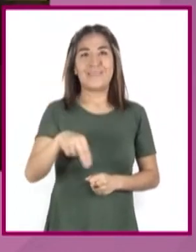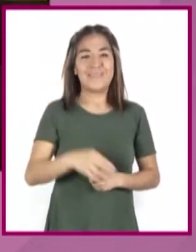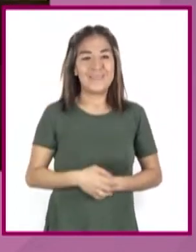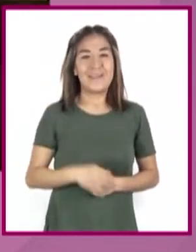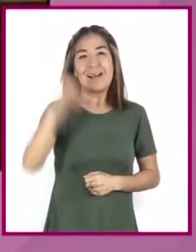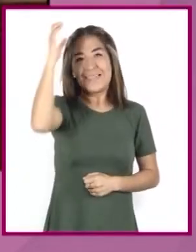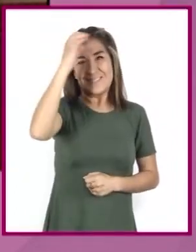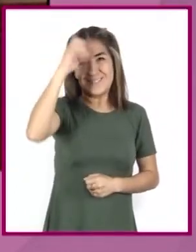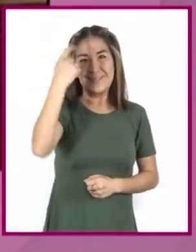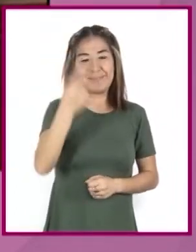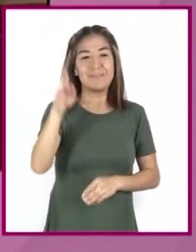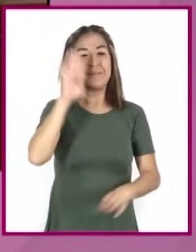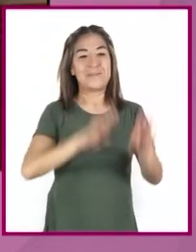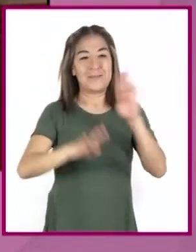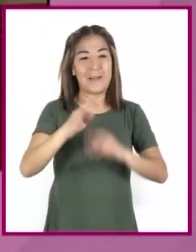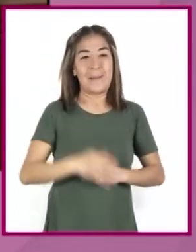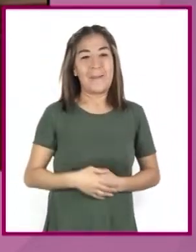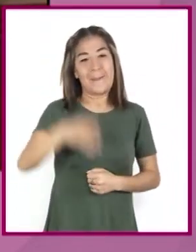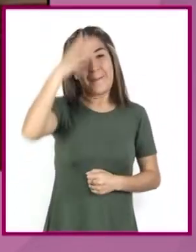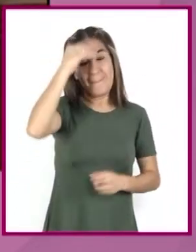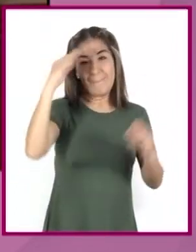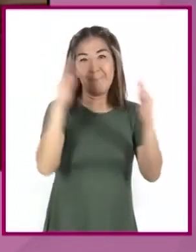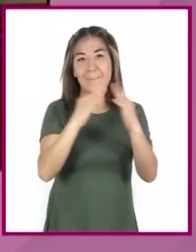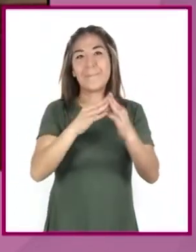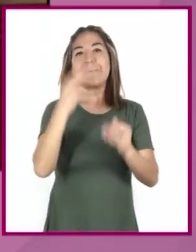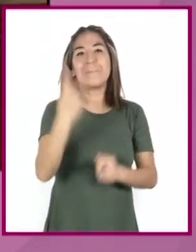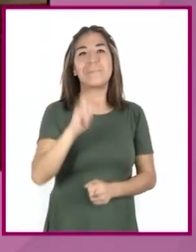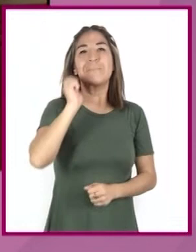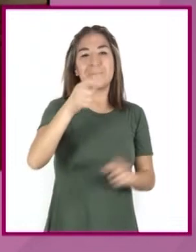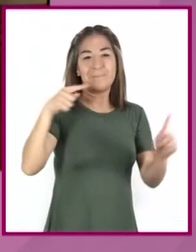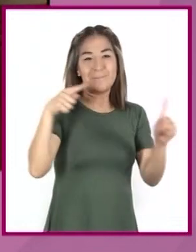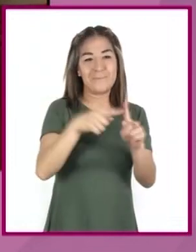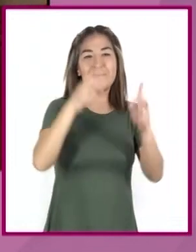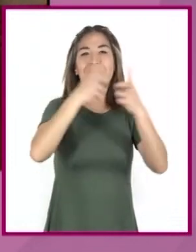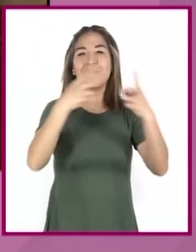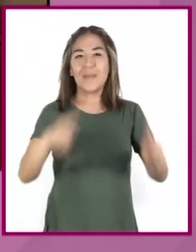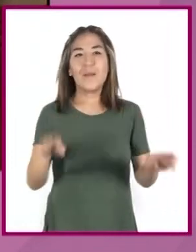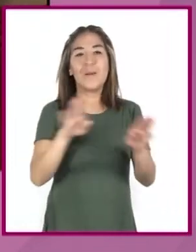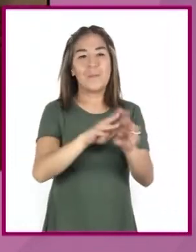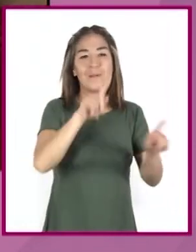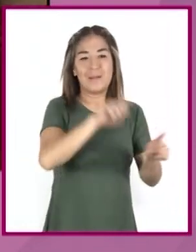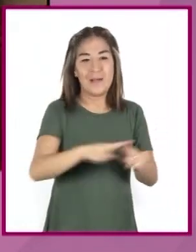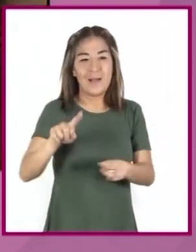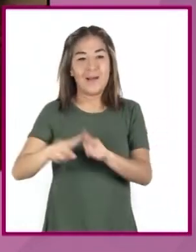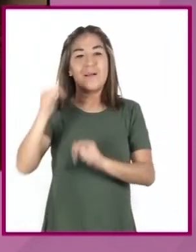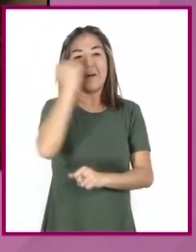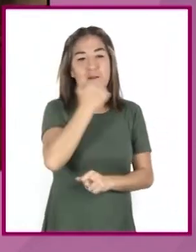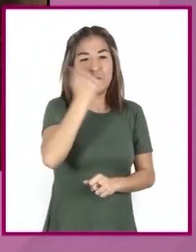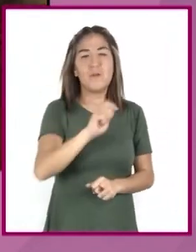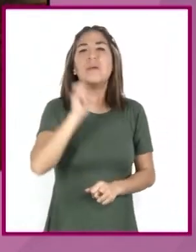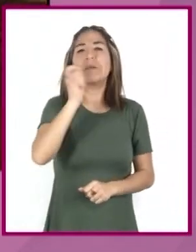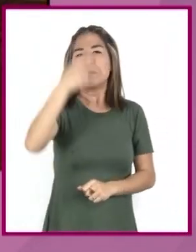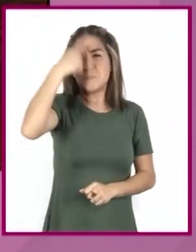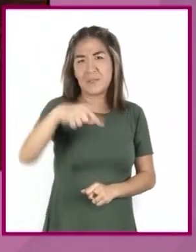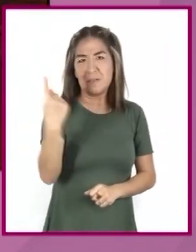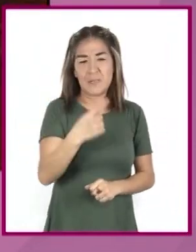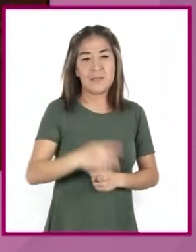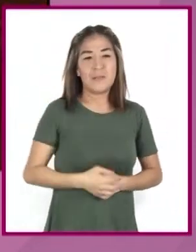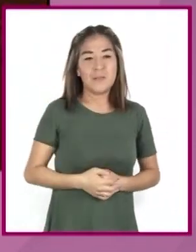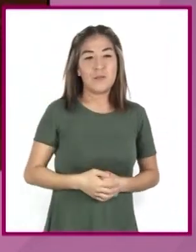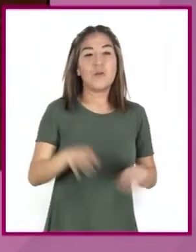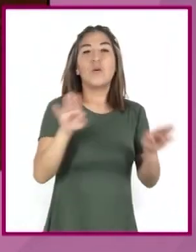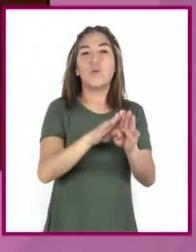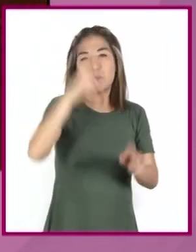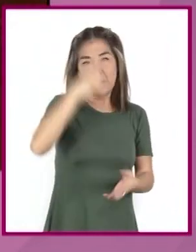1, Biología. Aprende en Casa ha sido una herramienta importante en el desarrollo de todos y cada uno de nuestros alumnos, sobre todo para aquellos que no cuentan con